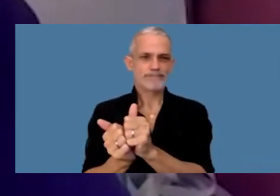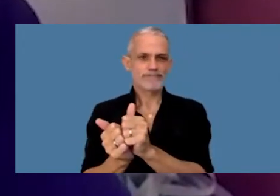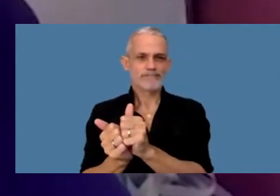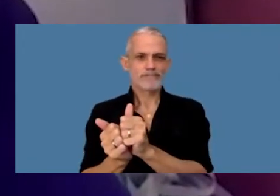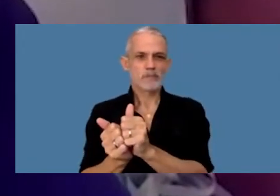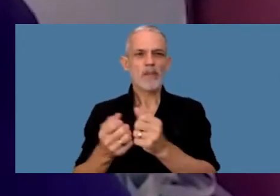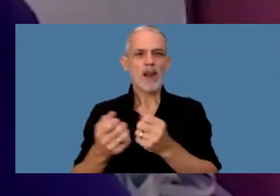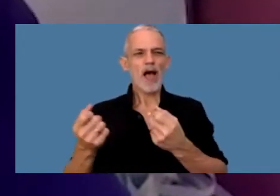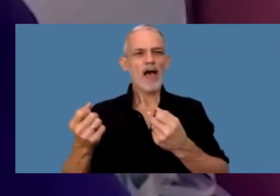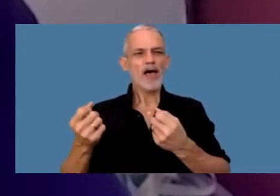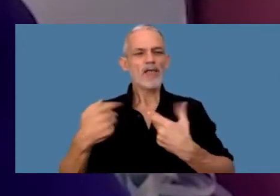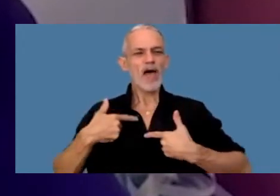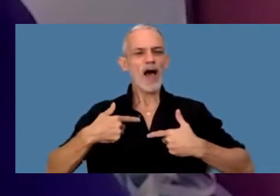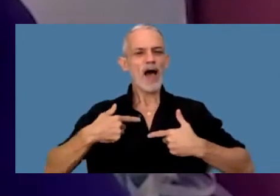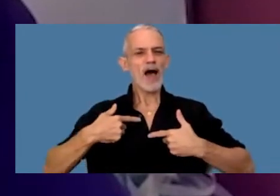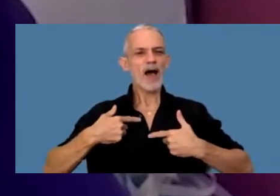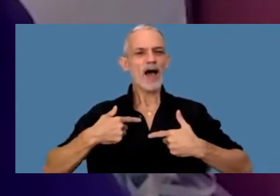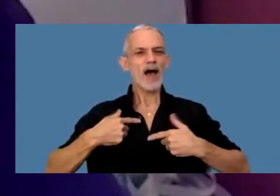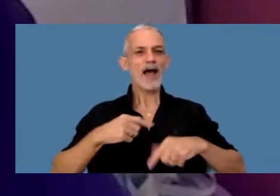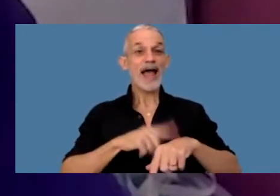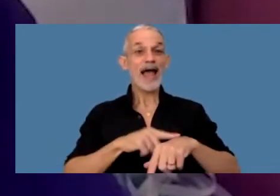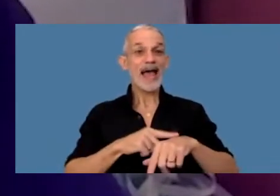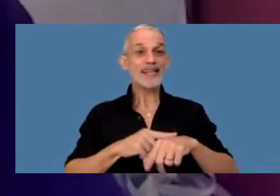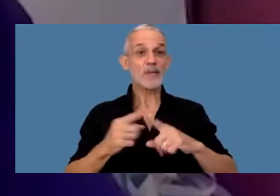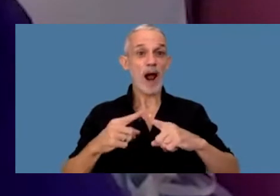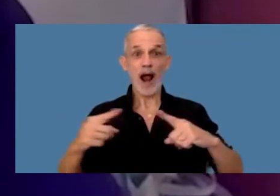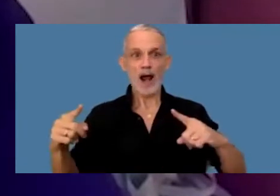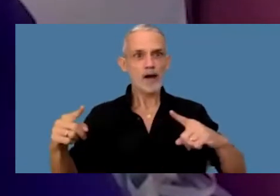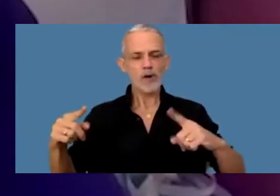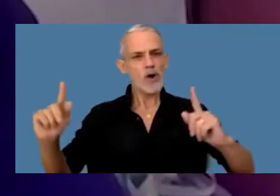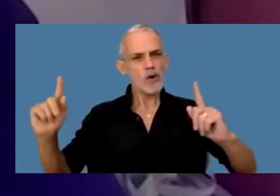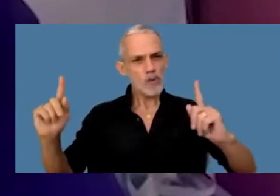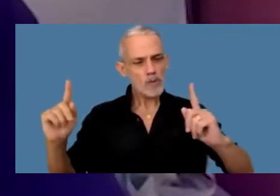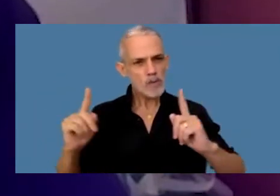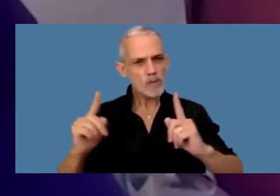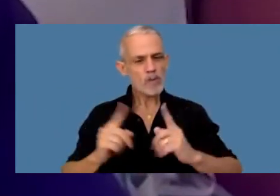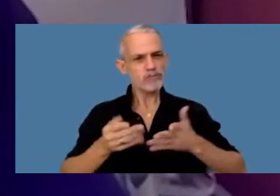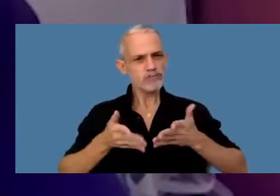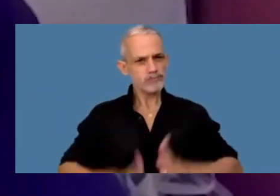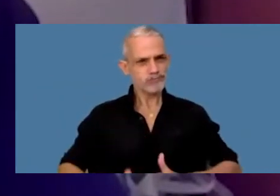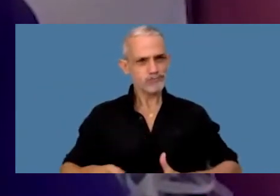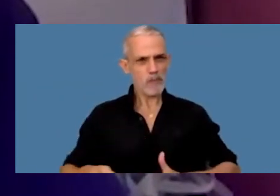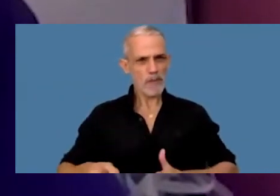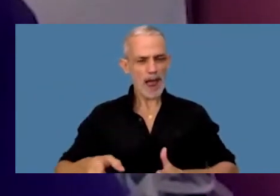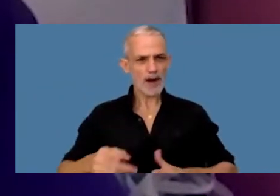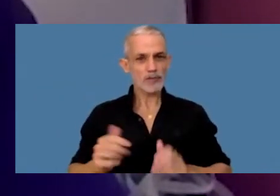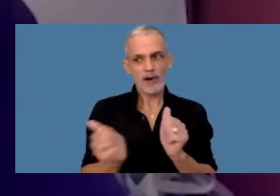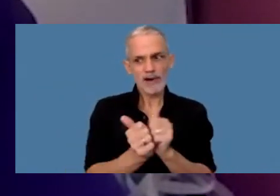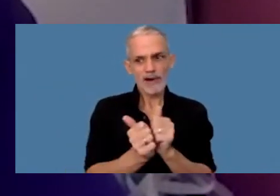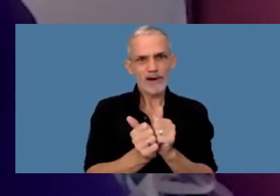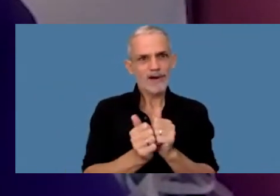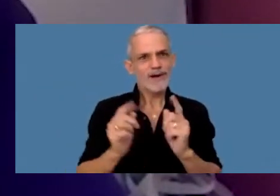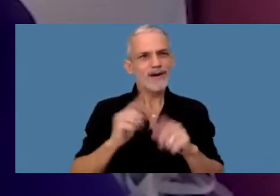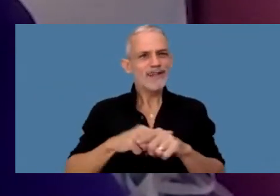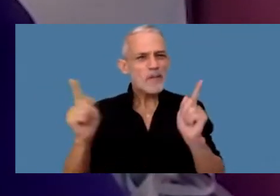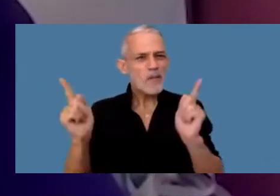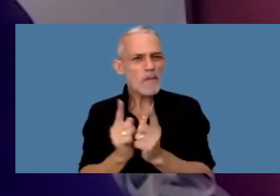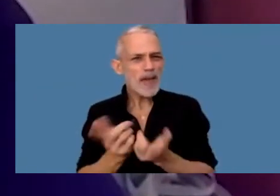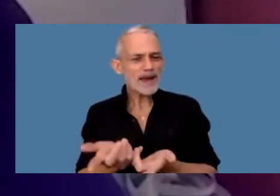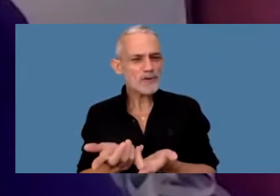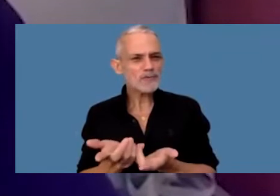mejor acompañamiento, el mejor oído es la otra. Entonces,